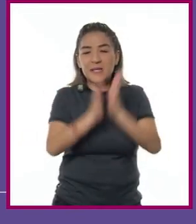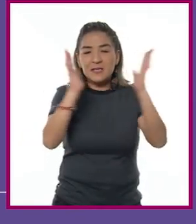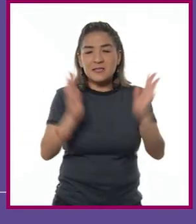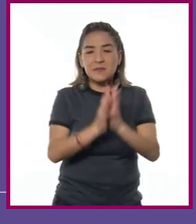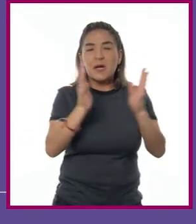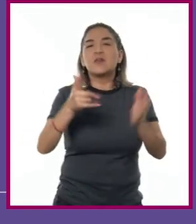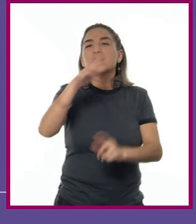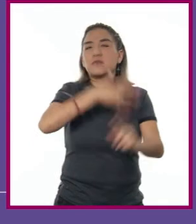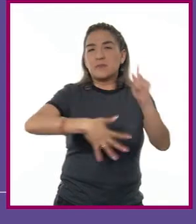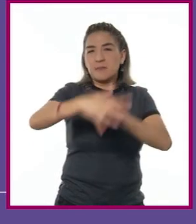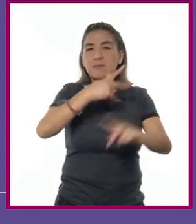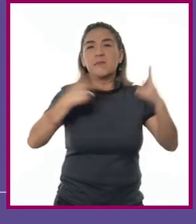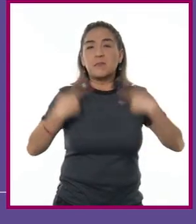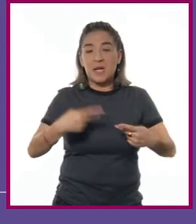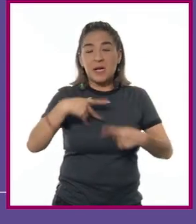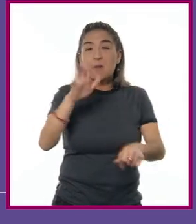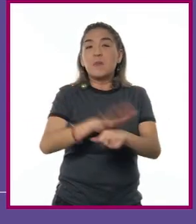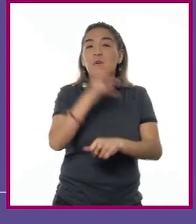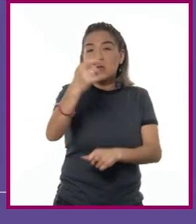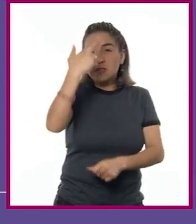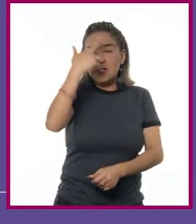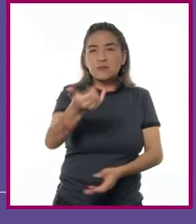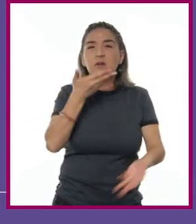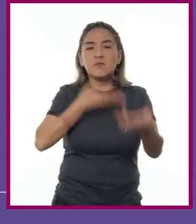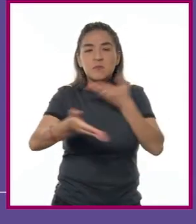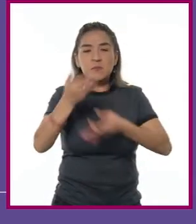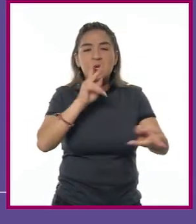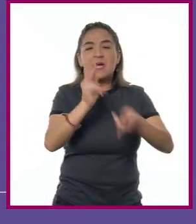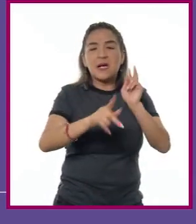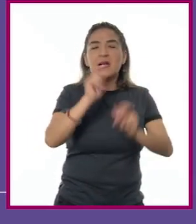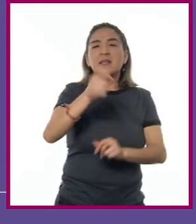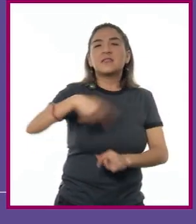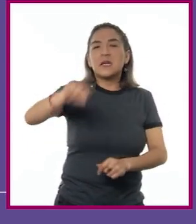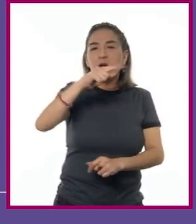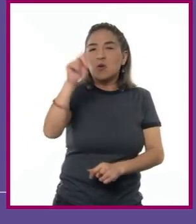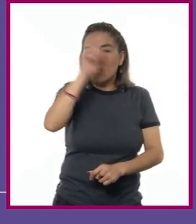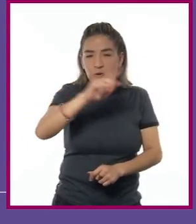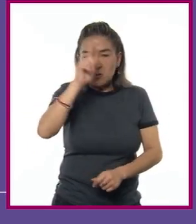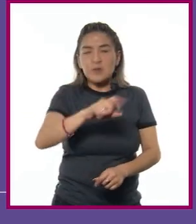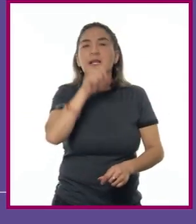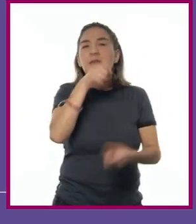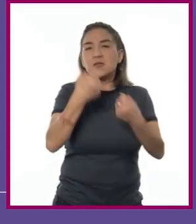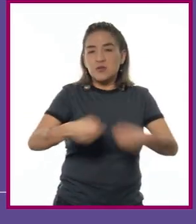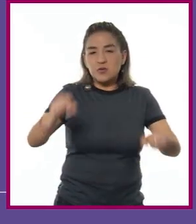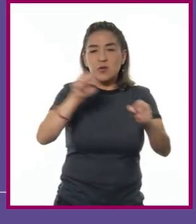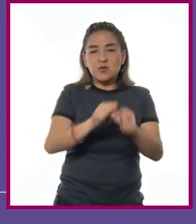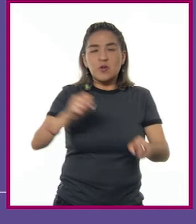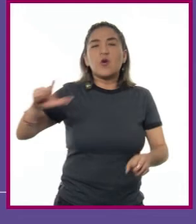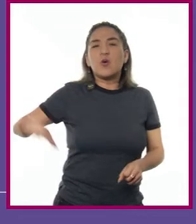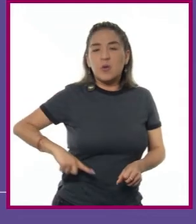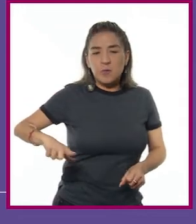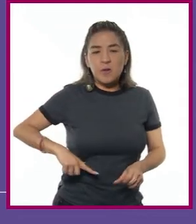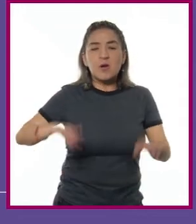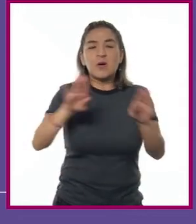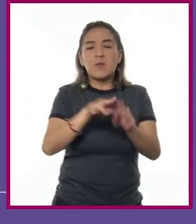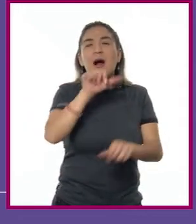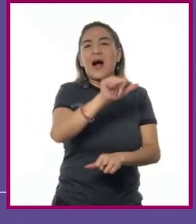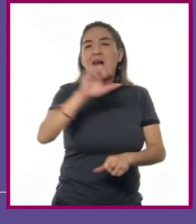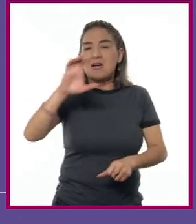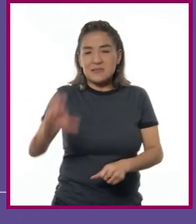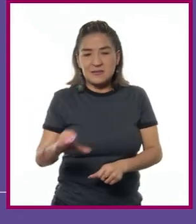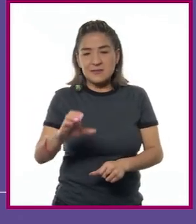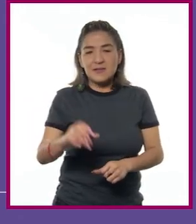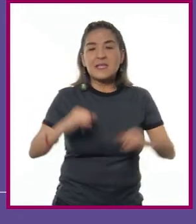pública. Para ello, promueve el diálogo entre sus consejeros y socios de gobiernos, organizaciones de la sociedad